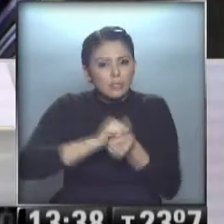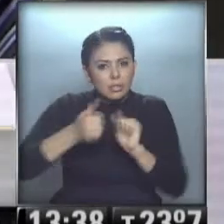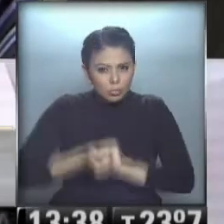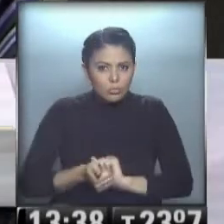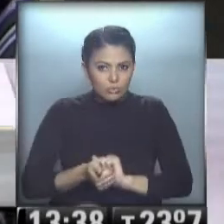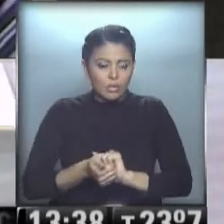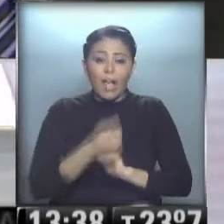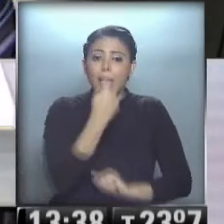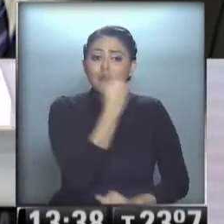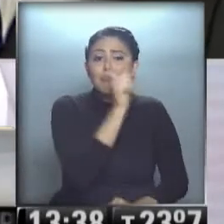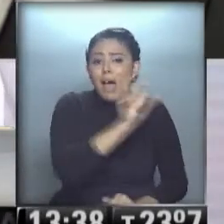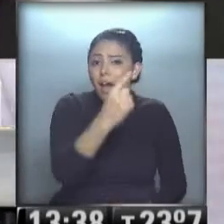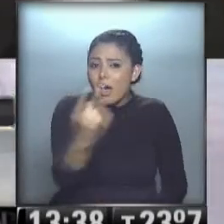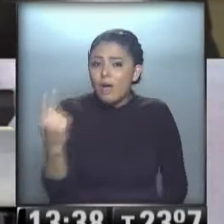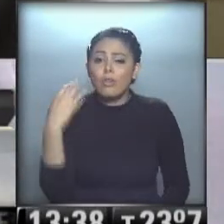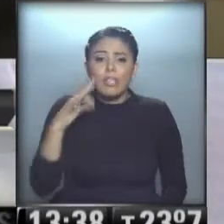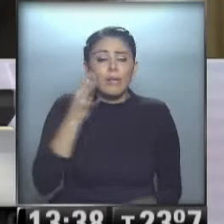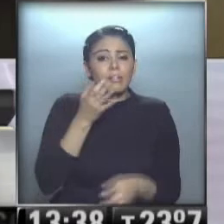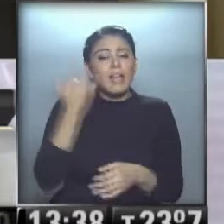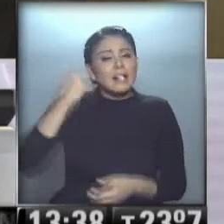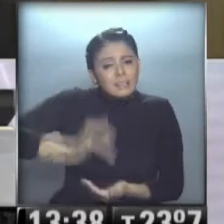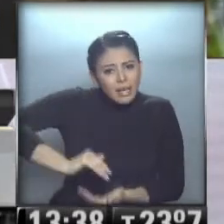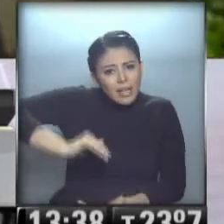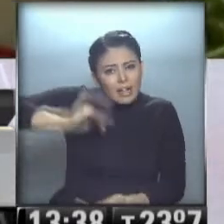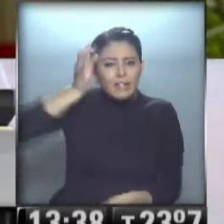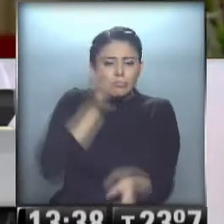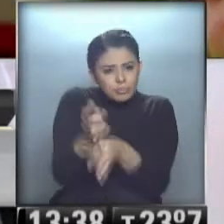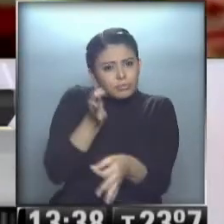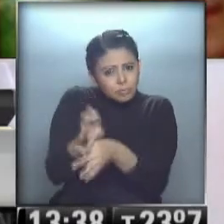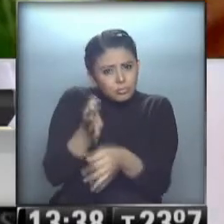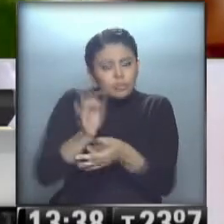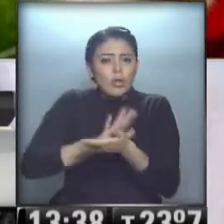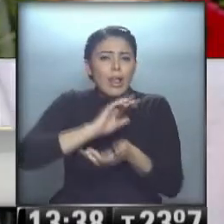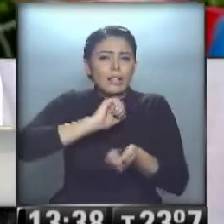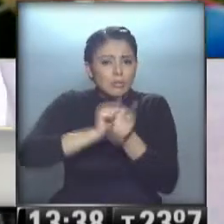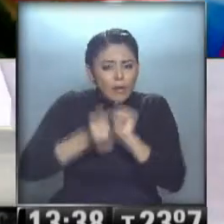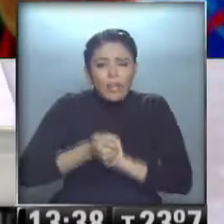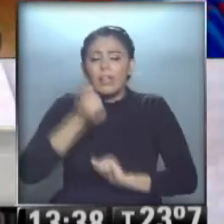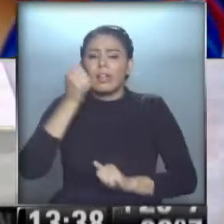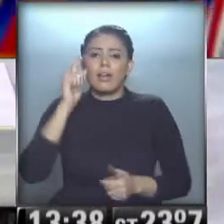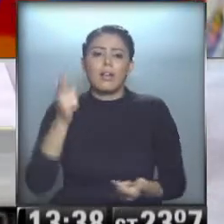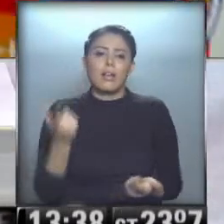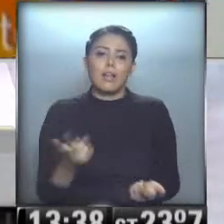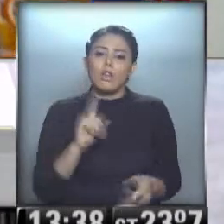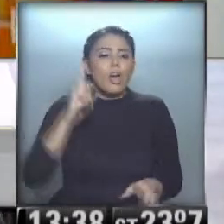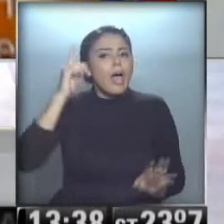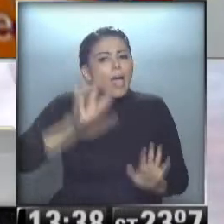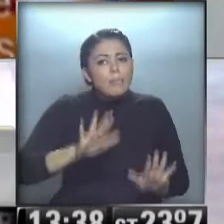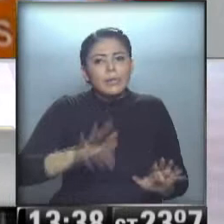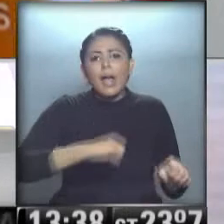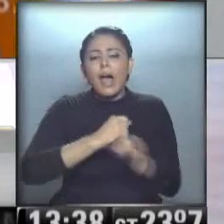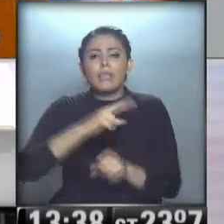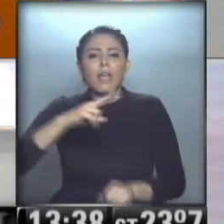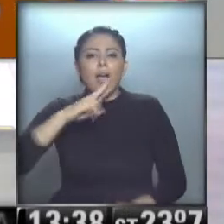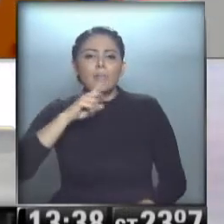cada persona debería recibir tempranamente educación sexual no esperemos a pensar en el tema del